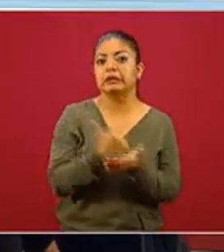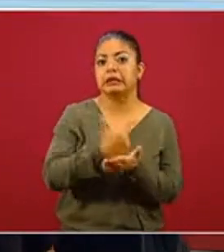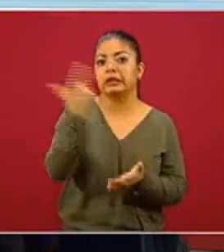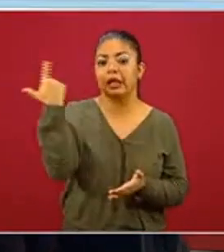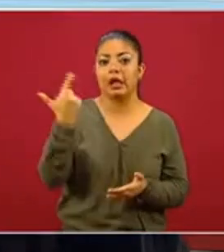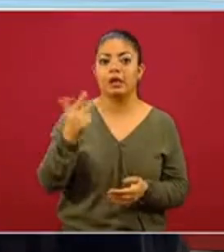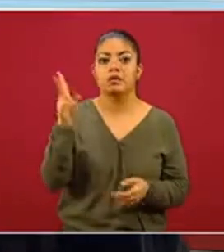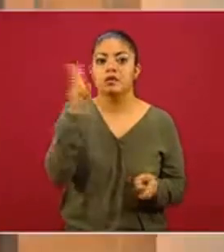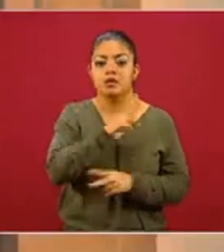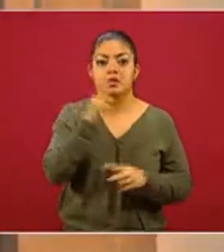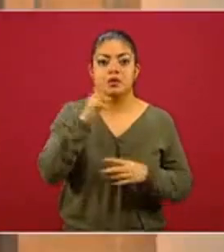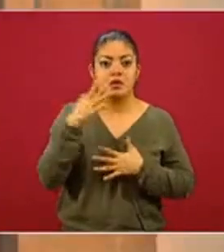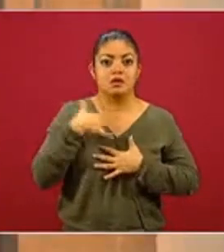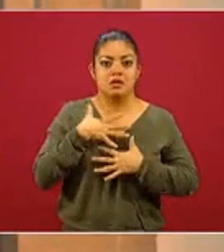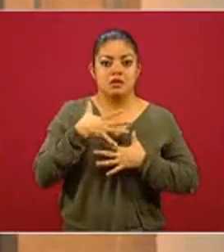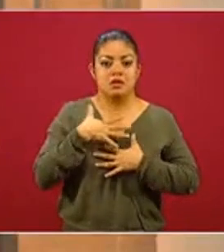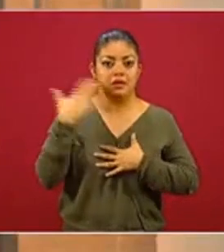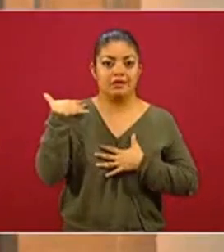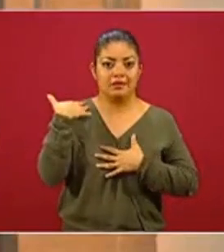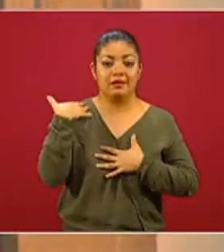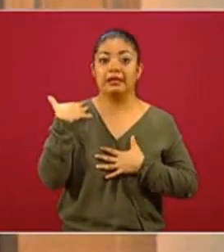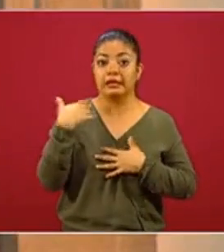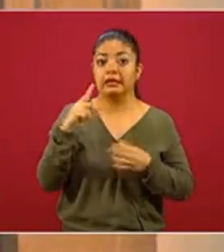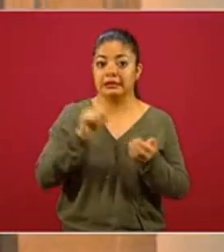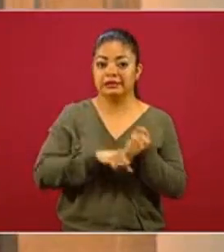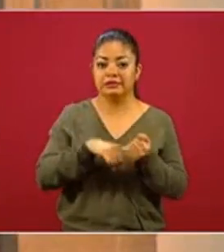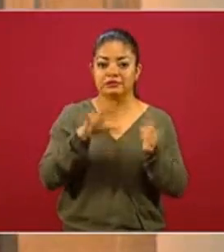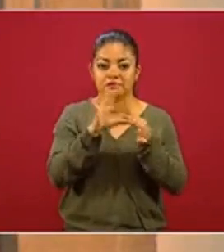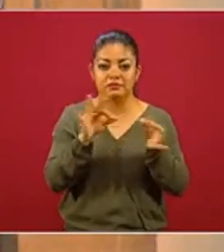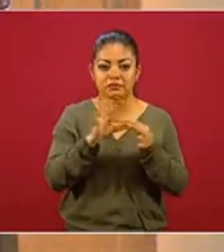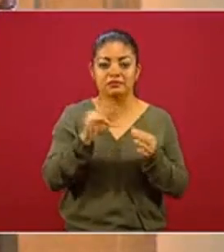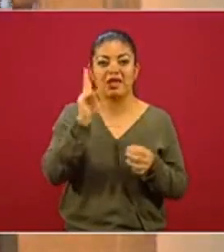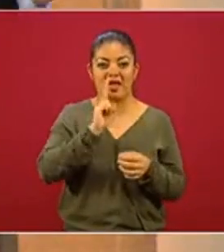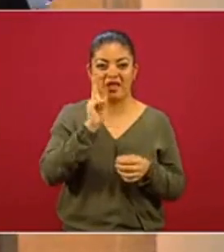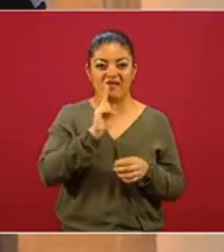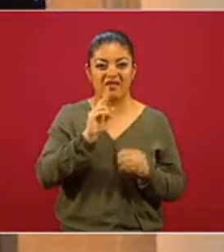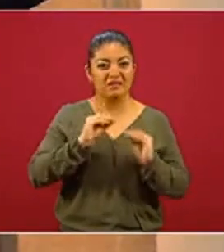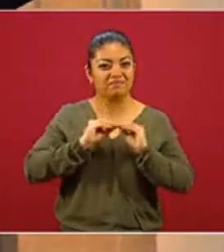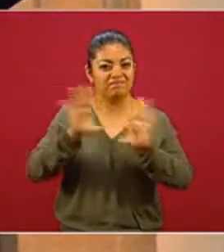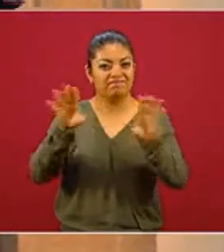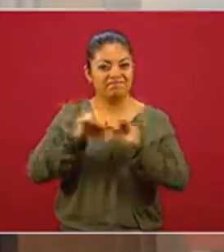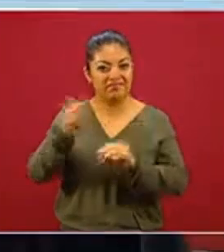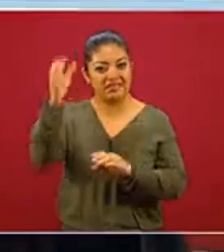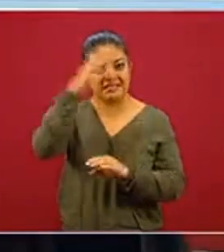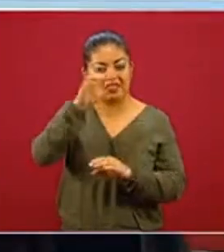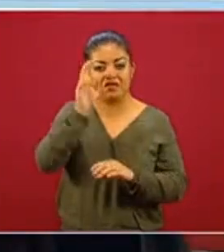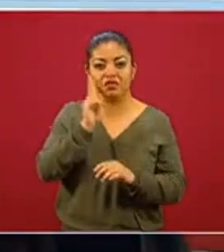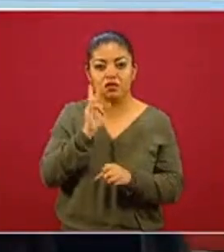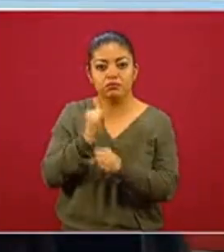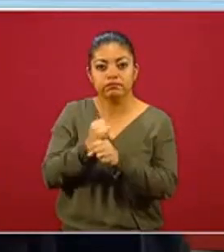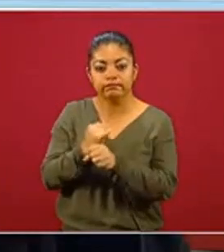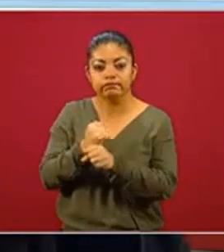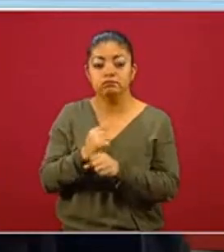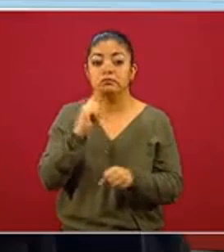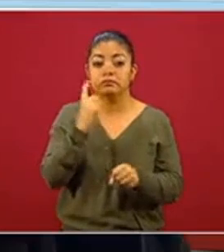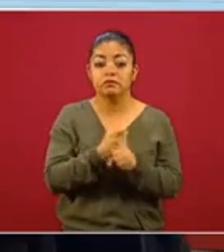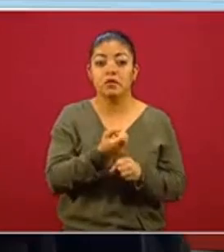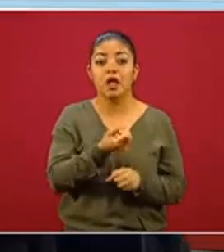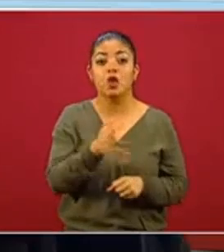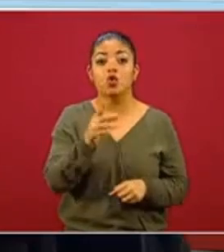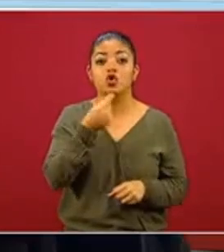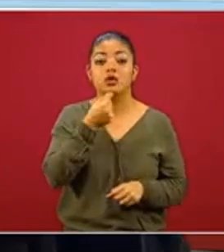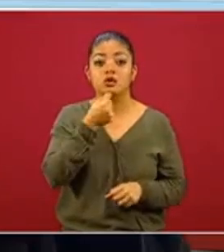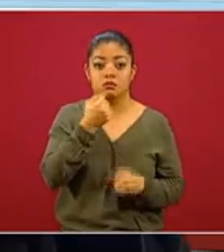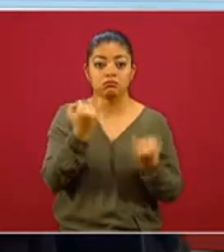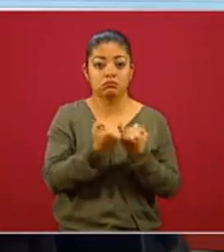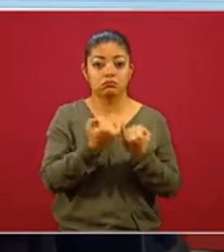pero incluso muchas de las descripciones que se han realizado en revistas de divulgación científica indican que algunos niños incluso